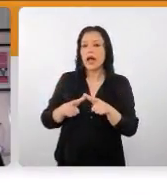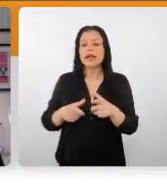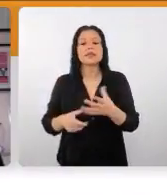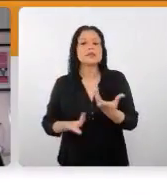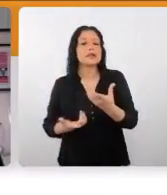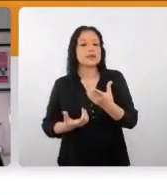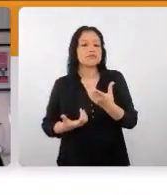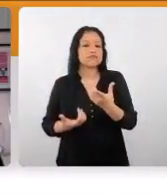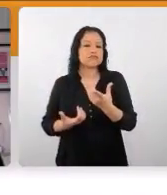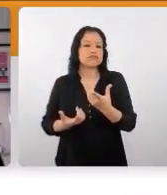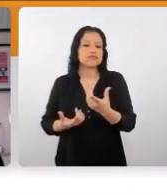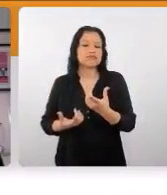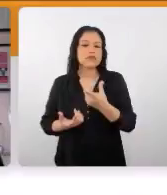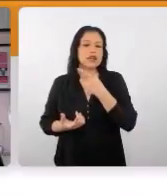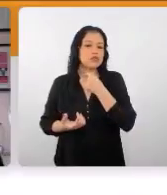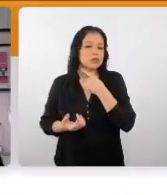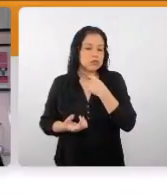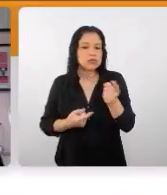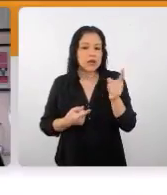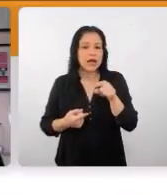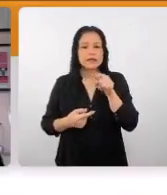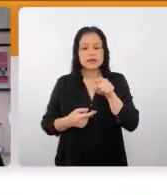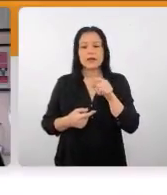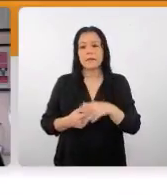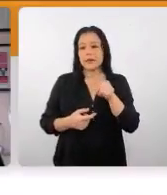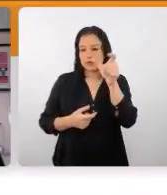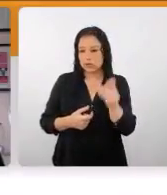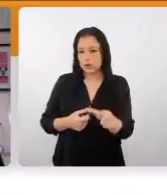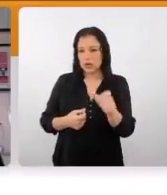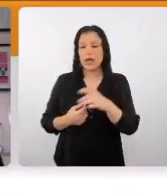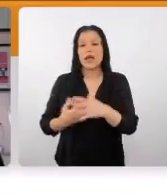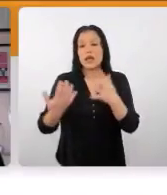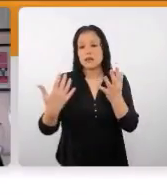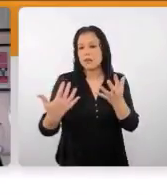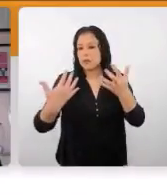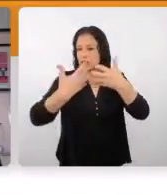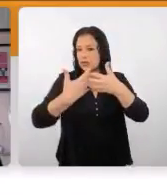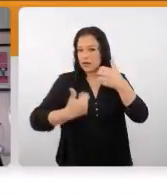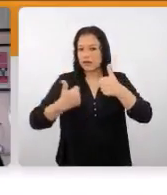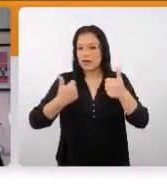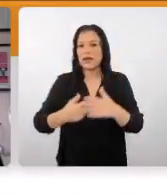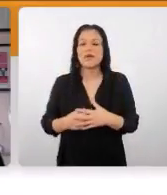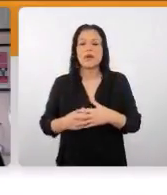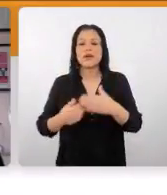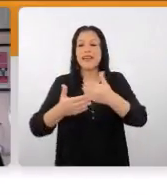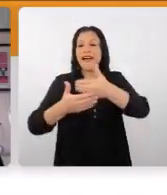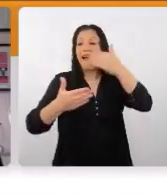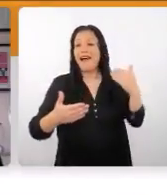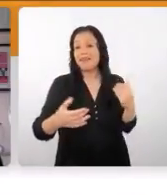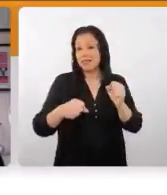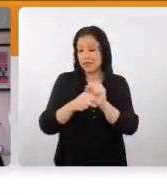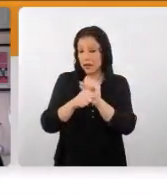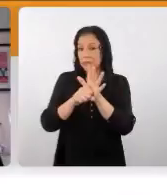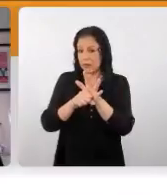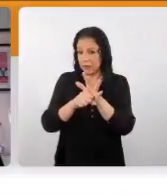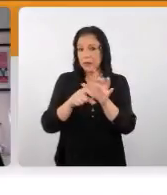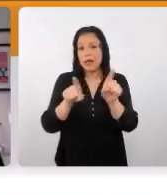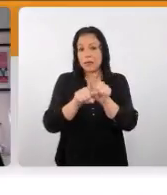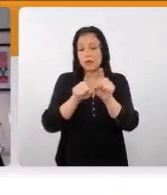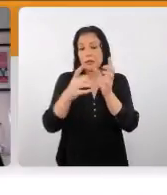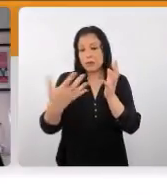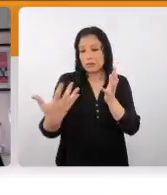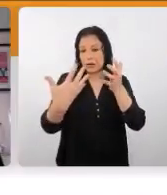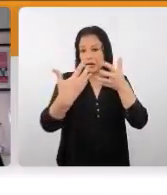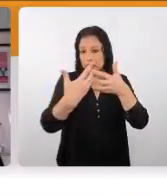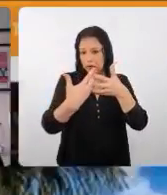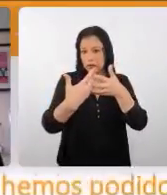proviene este turista alemán, que están muy asociadas a las que estaban antes de la pandemia, que también está asociado al tema